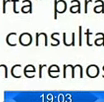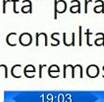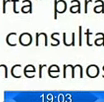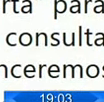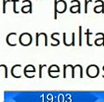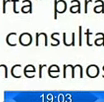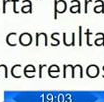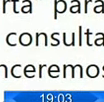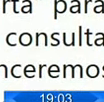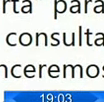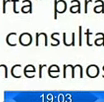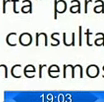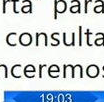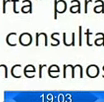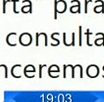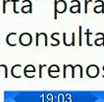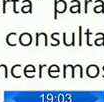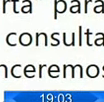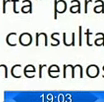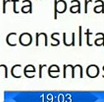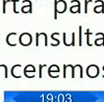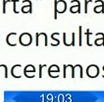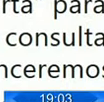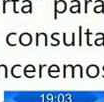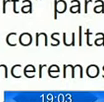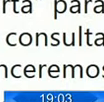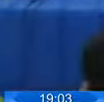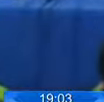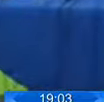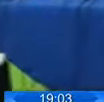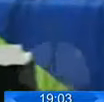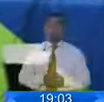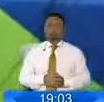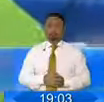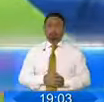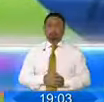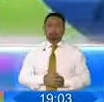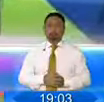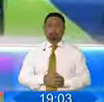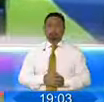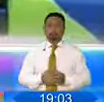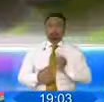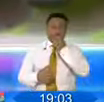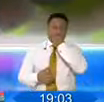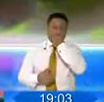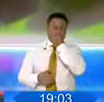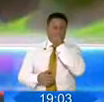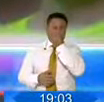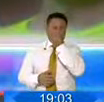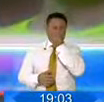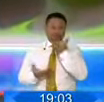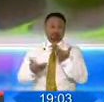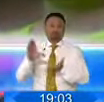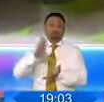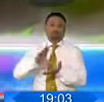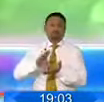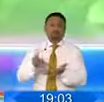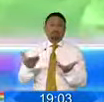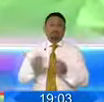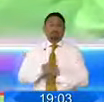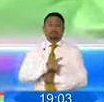y a decir no a la consulta tramposa e inconstitucional". Aún no se ha confirmado a qué ciudad llegará el expresidente ni su agenda